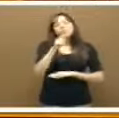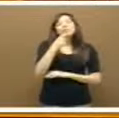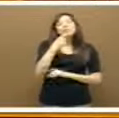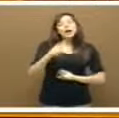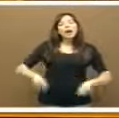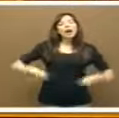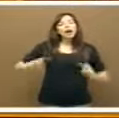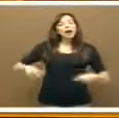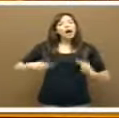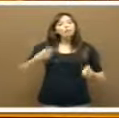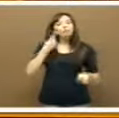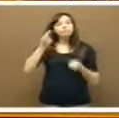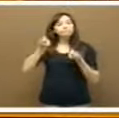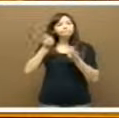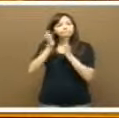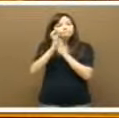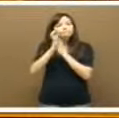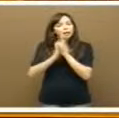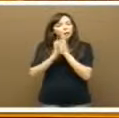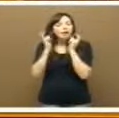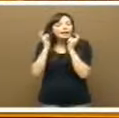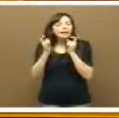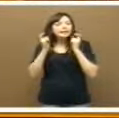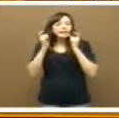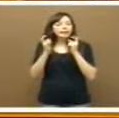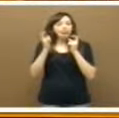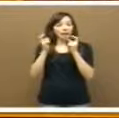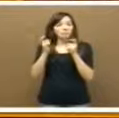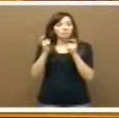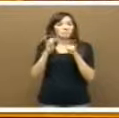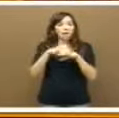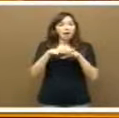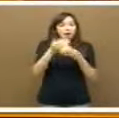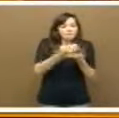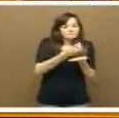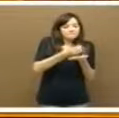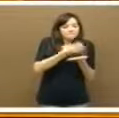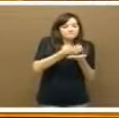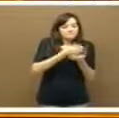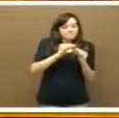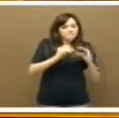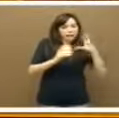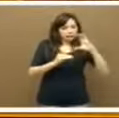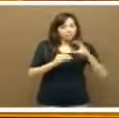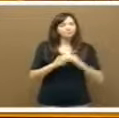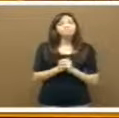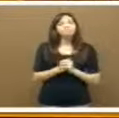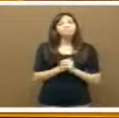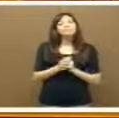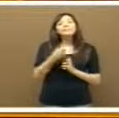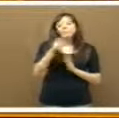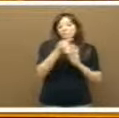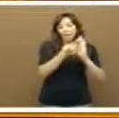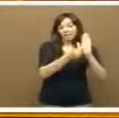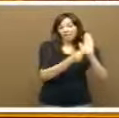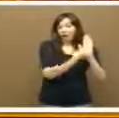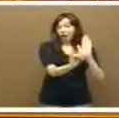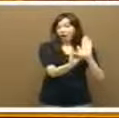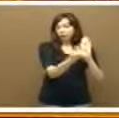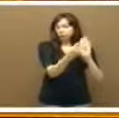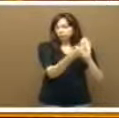los gastos y a incrementar en la medida de lo posible los ingresos. Además, de las que ahí vienen, y como